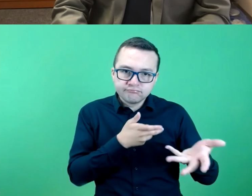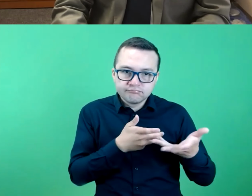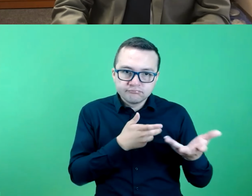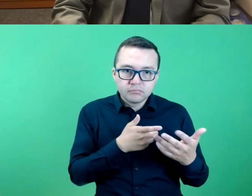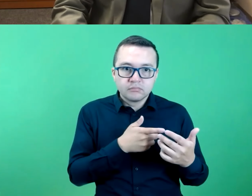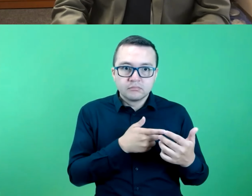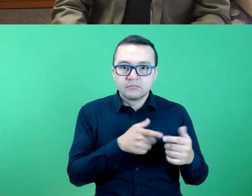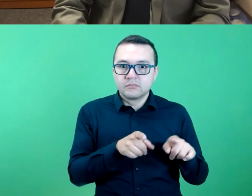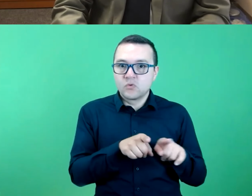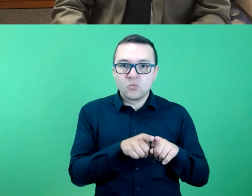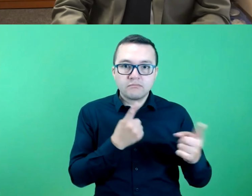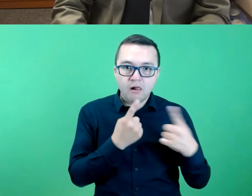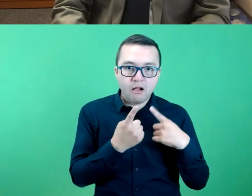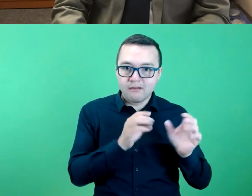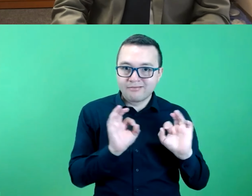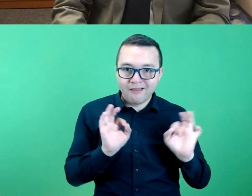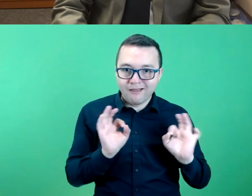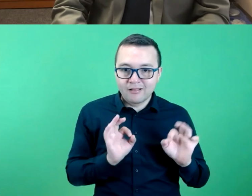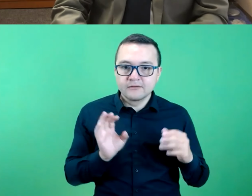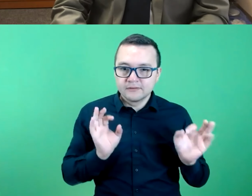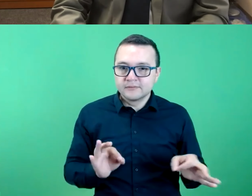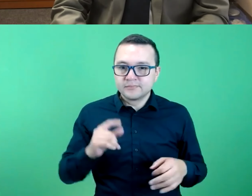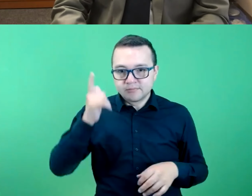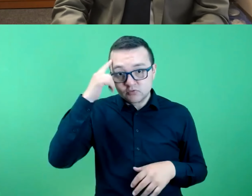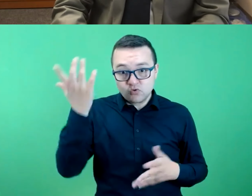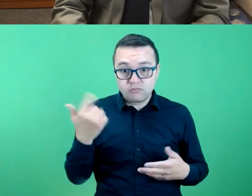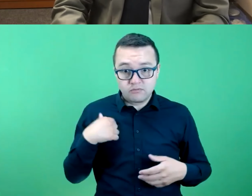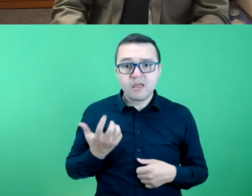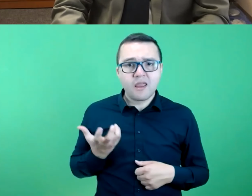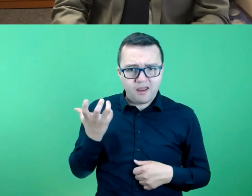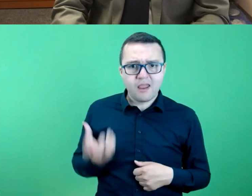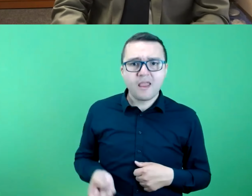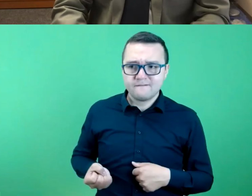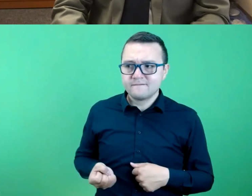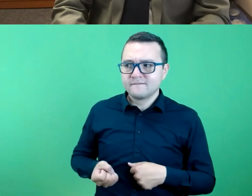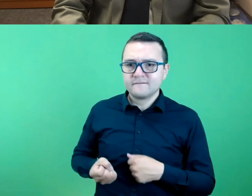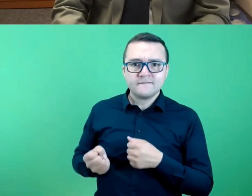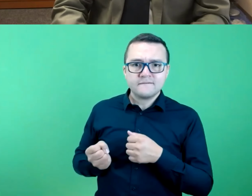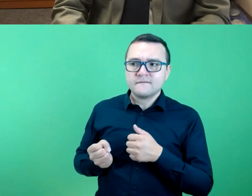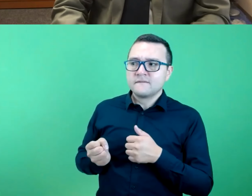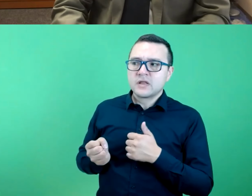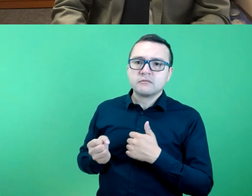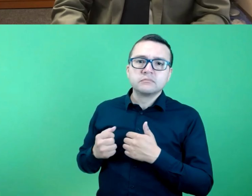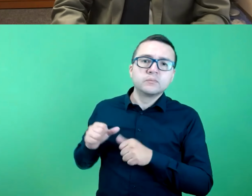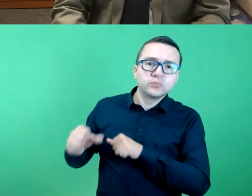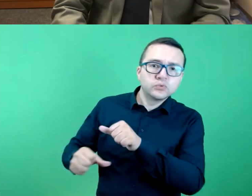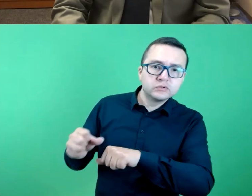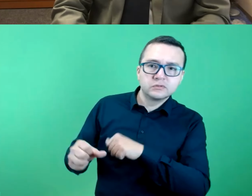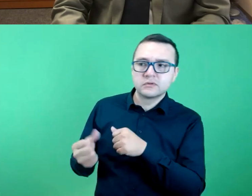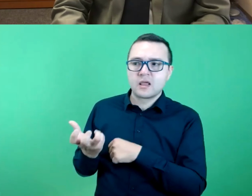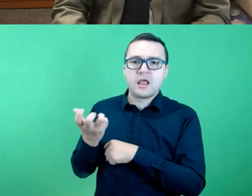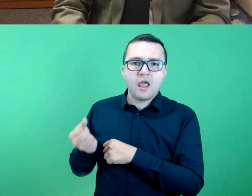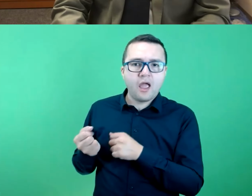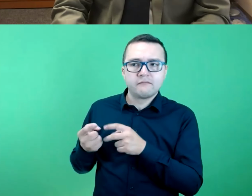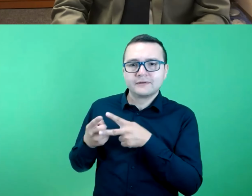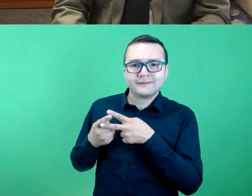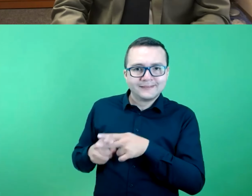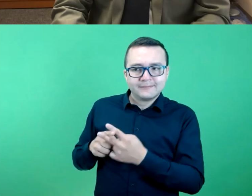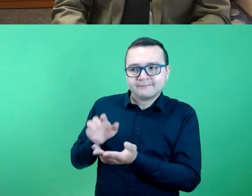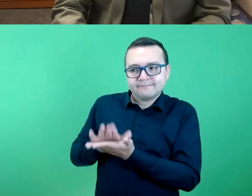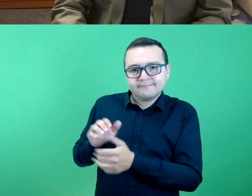Sí existen instrumentos que yo también creo que es muy importante rescatar, para que en estas condiciones podamos tener perspectiva de cuál era la